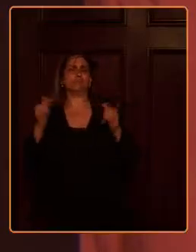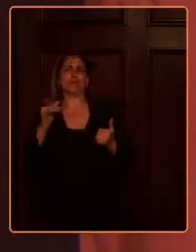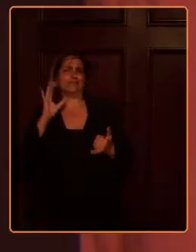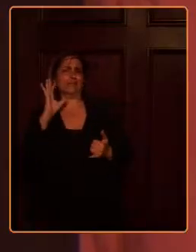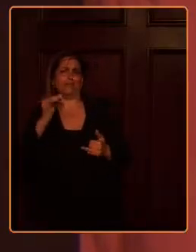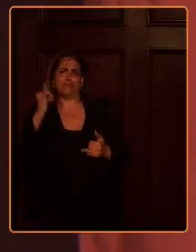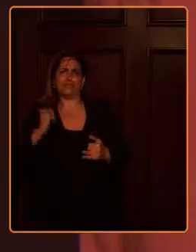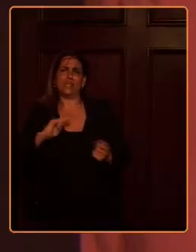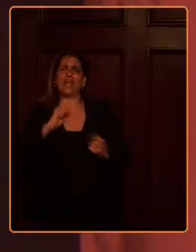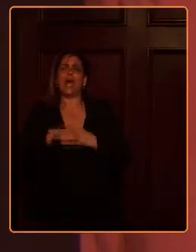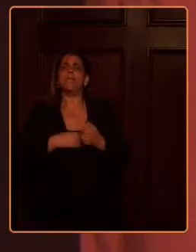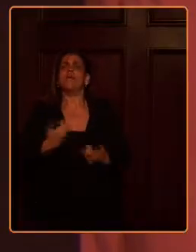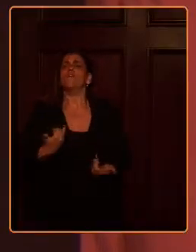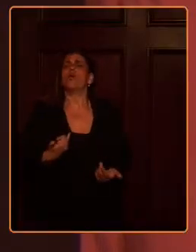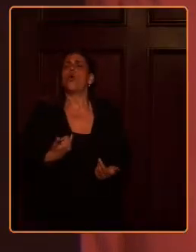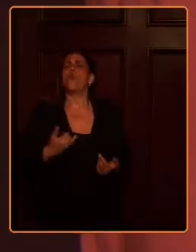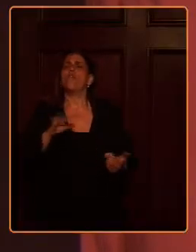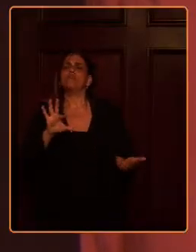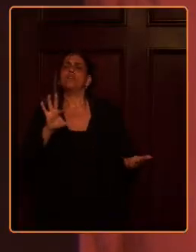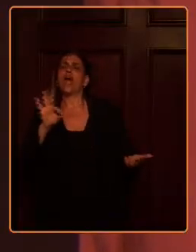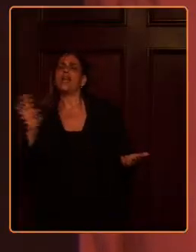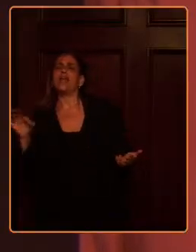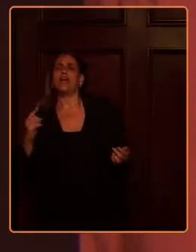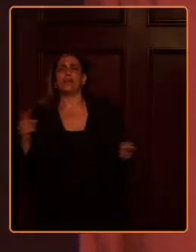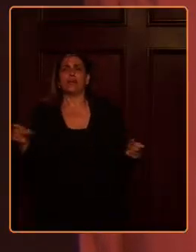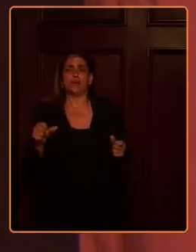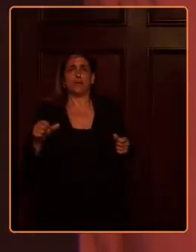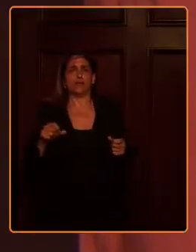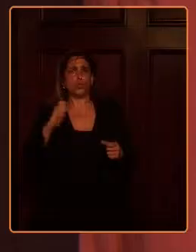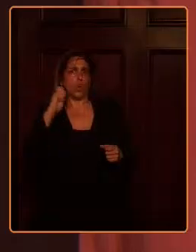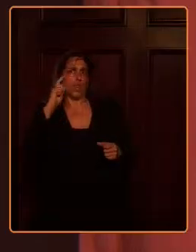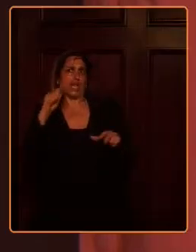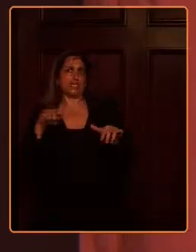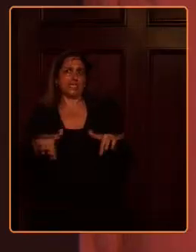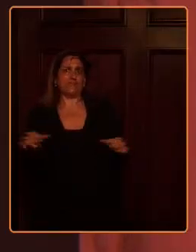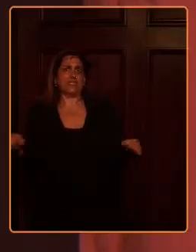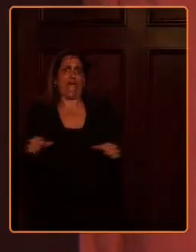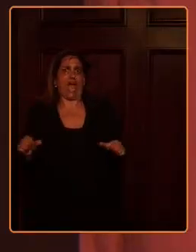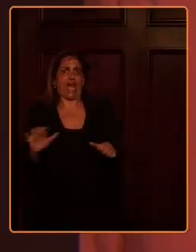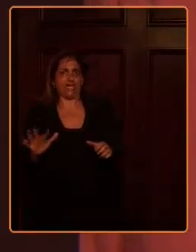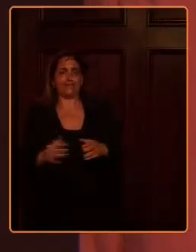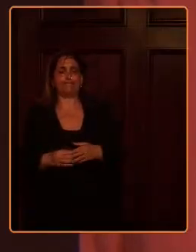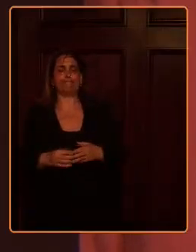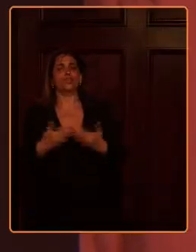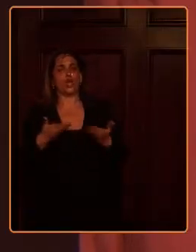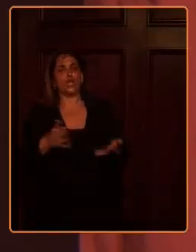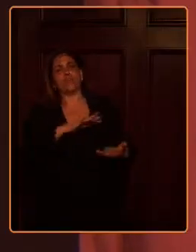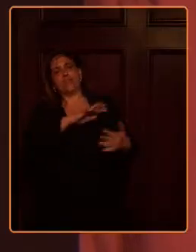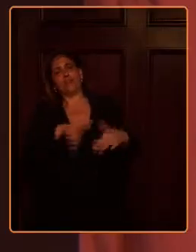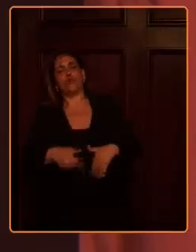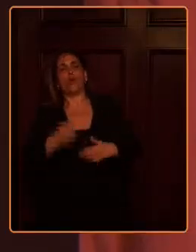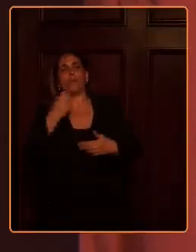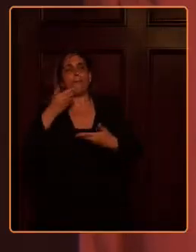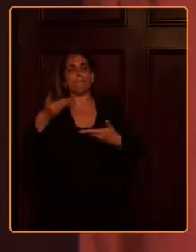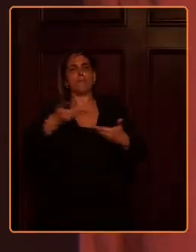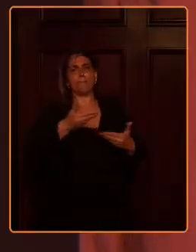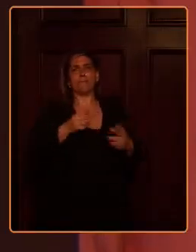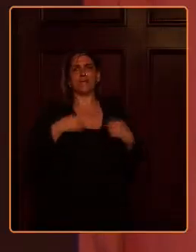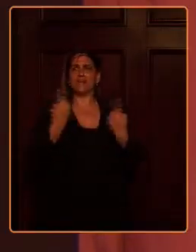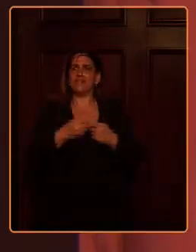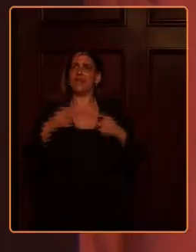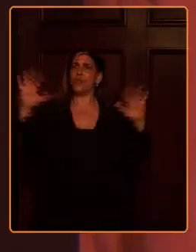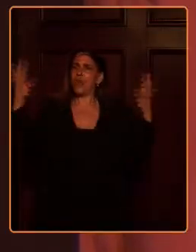sino cómo vamos a elegir que la inteligencia artificial lo haga. Así que de esta manera les damos la bienvenida. ¿Nos damos